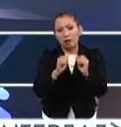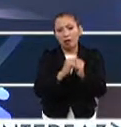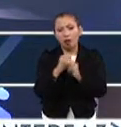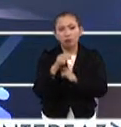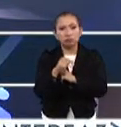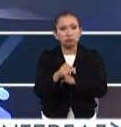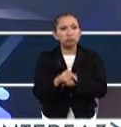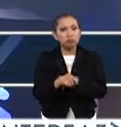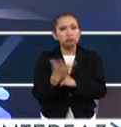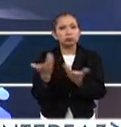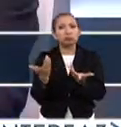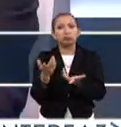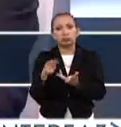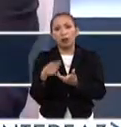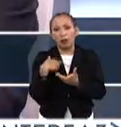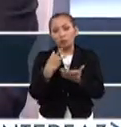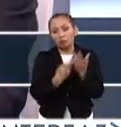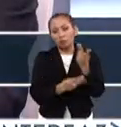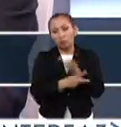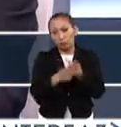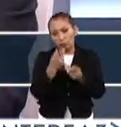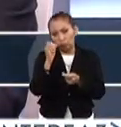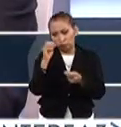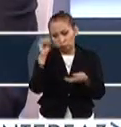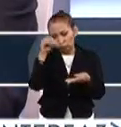de los productos